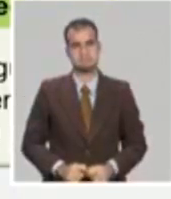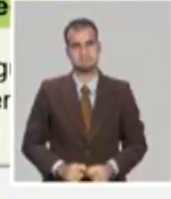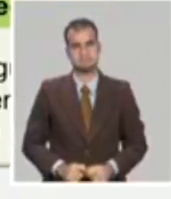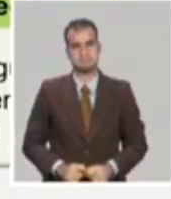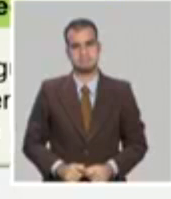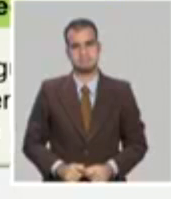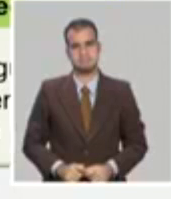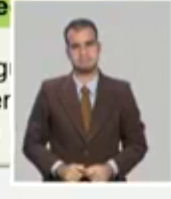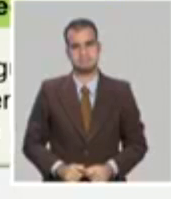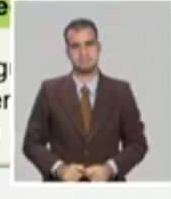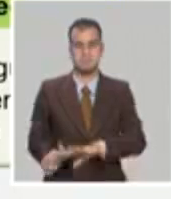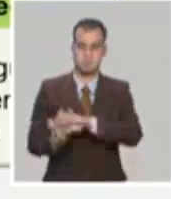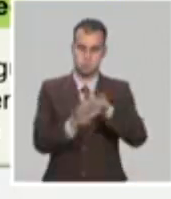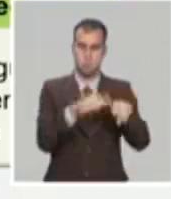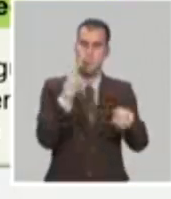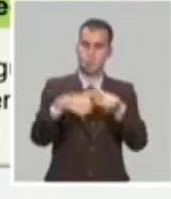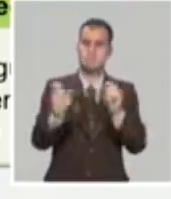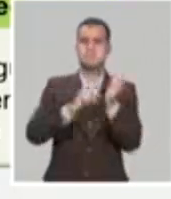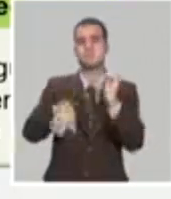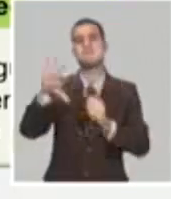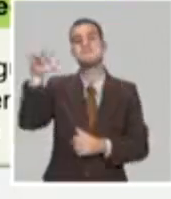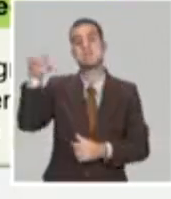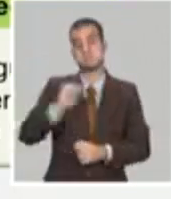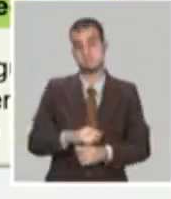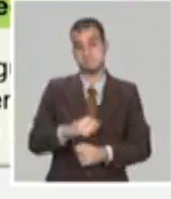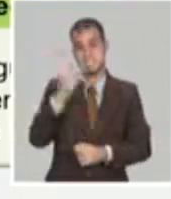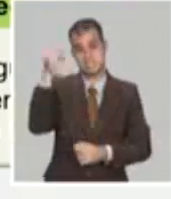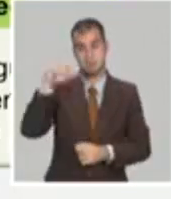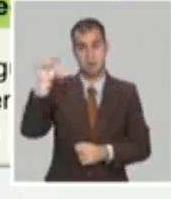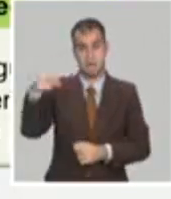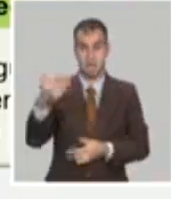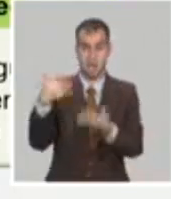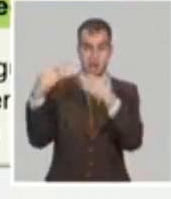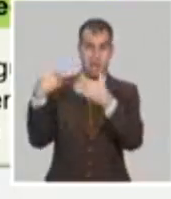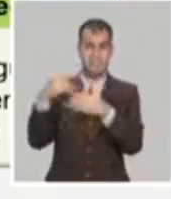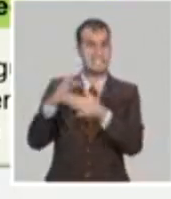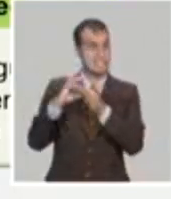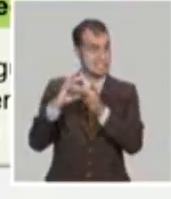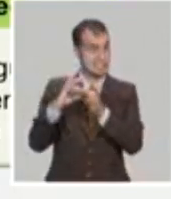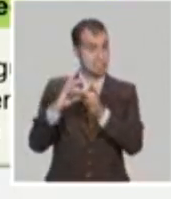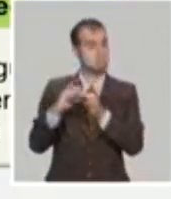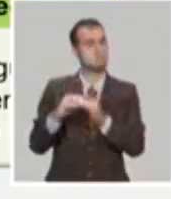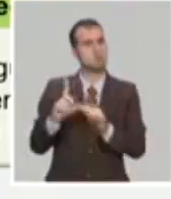Río, que había sido una provincia que había tenido también una situación compleja,